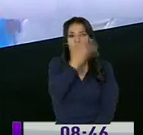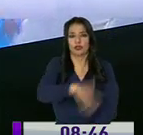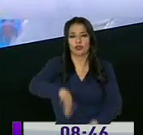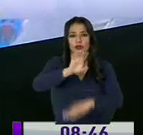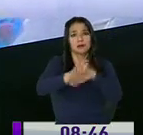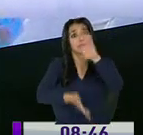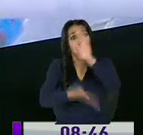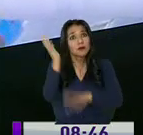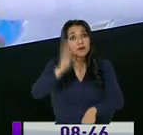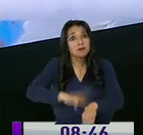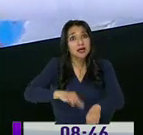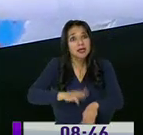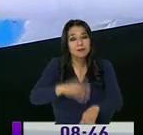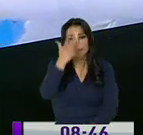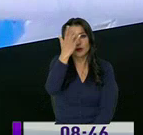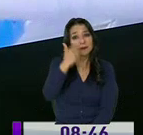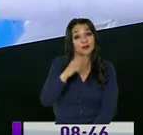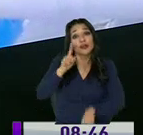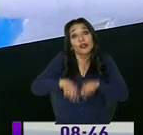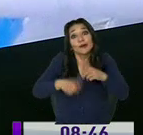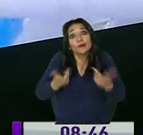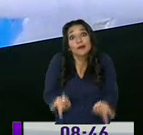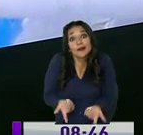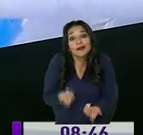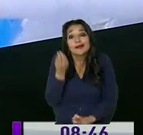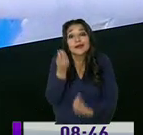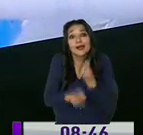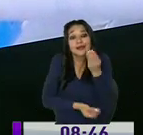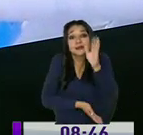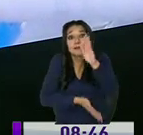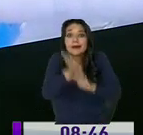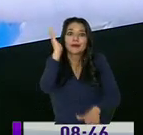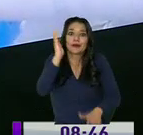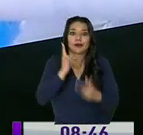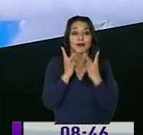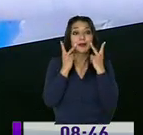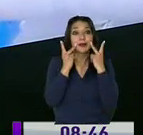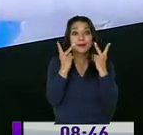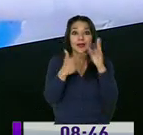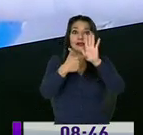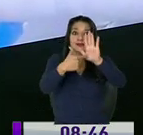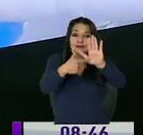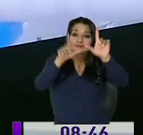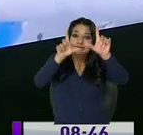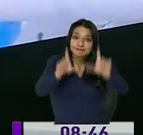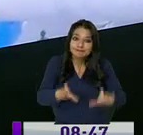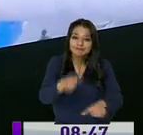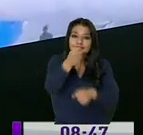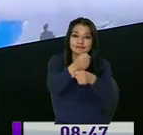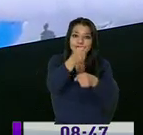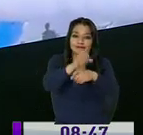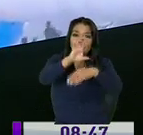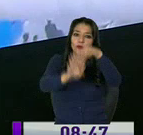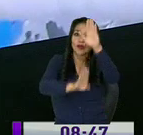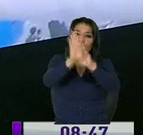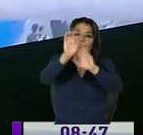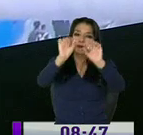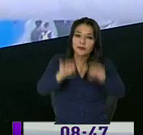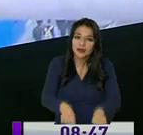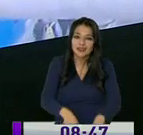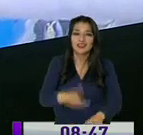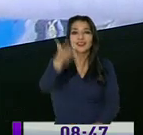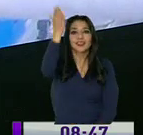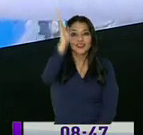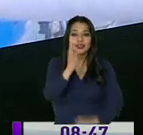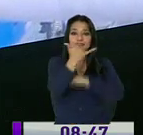que me vaya a Miami? Pero como no puedo, ¿sabe qué? Me voy a contentar viendo unas imágenes y trabajando para que la patria progrese. Así que Dios, patria